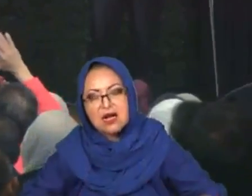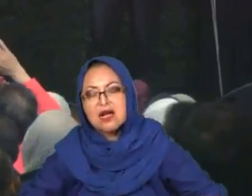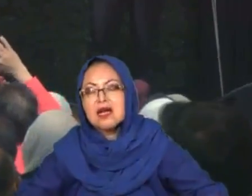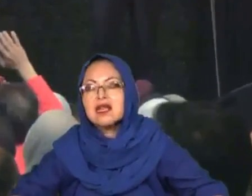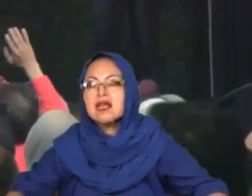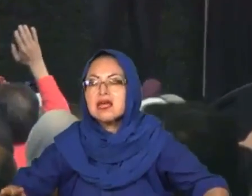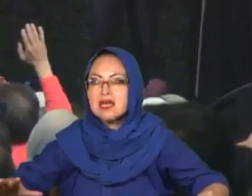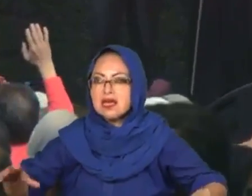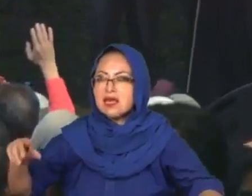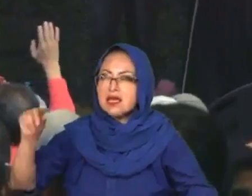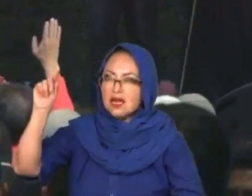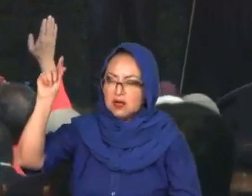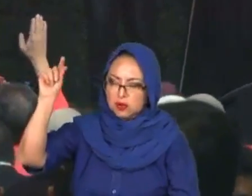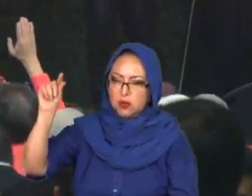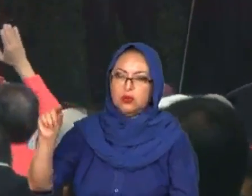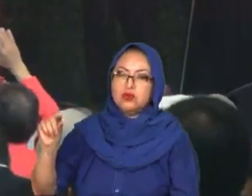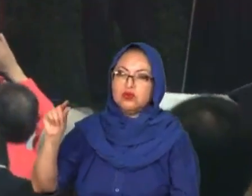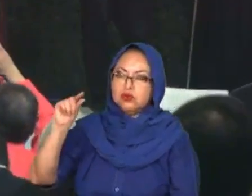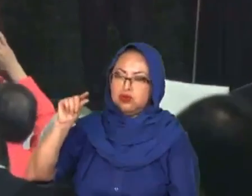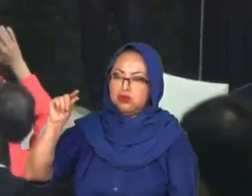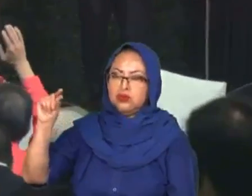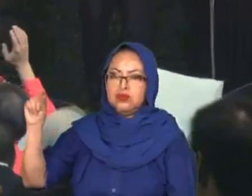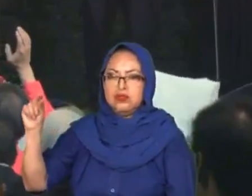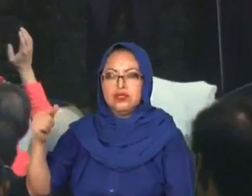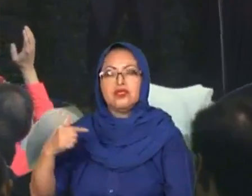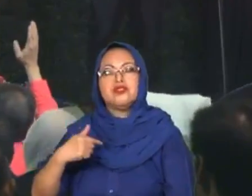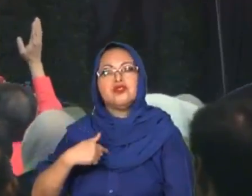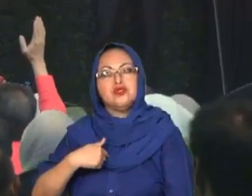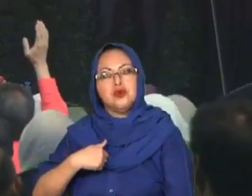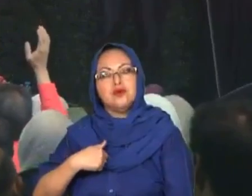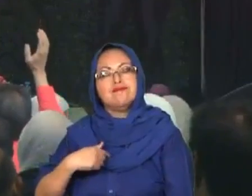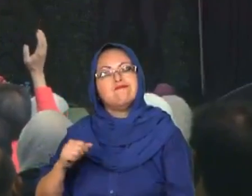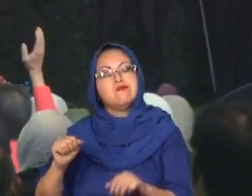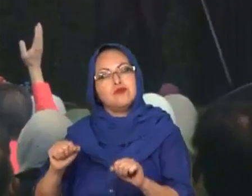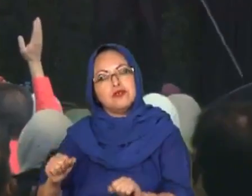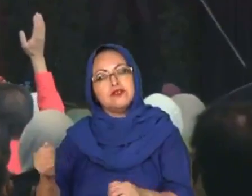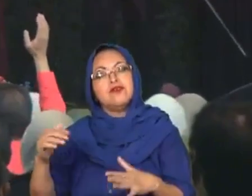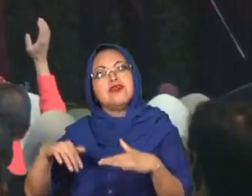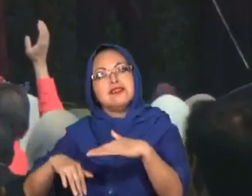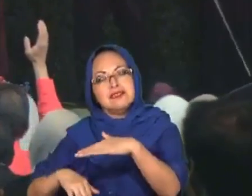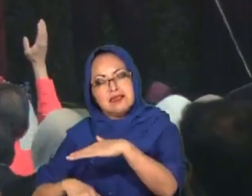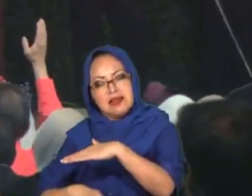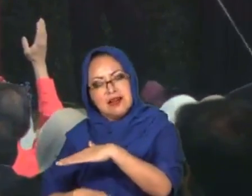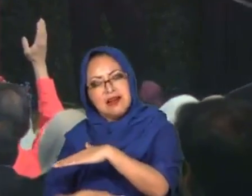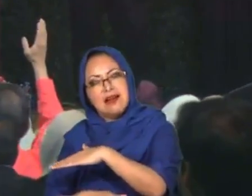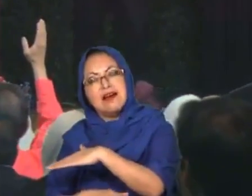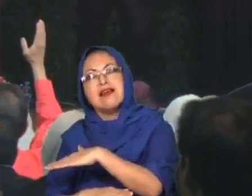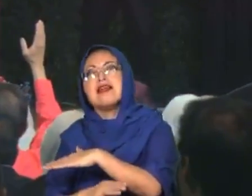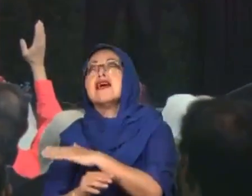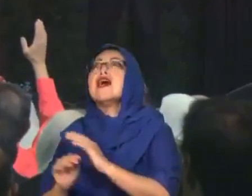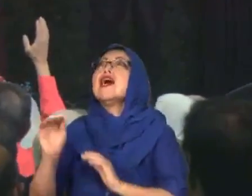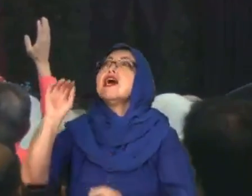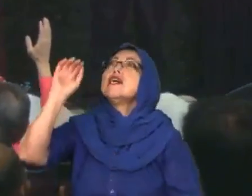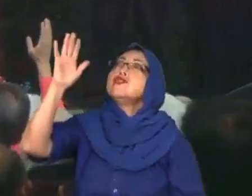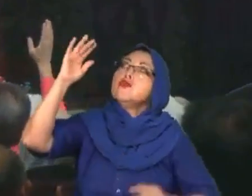derramada en esa cruz yo tengo entrada al santo